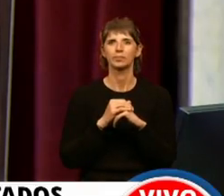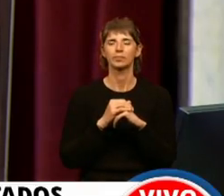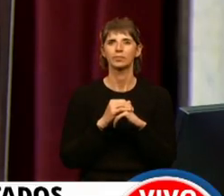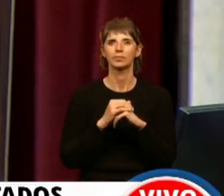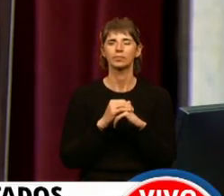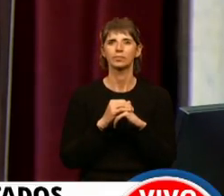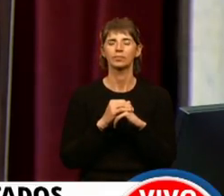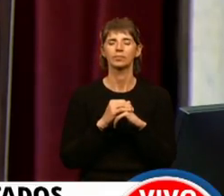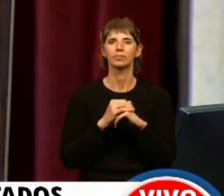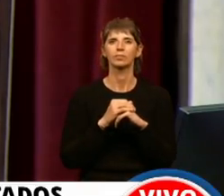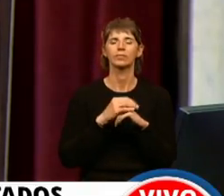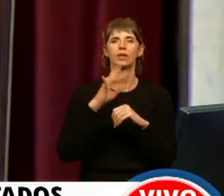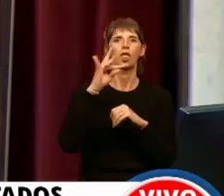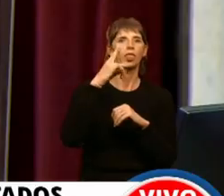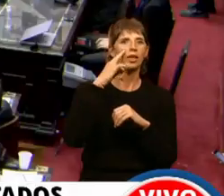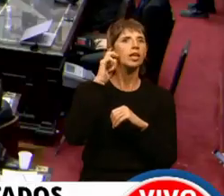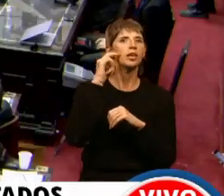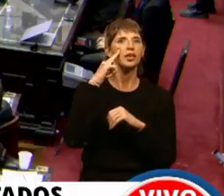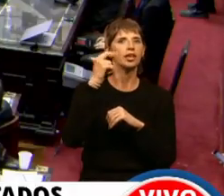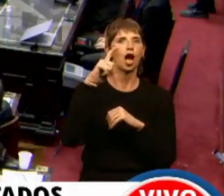diputado luís giacomo